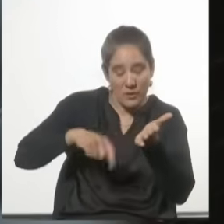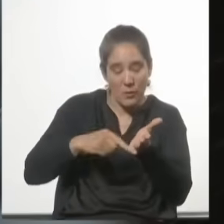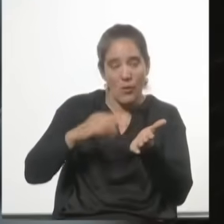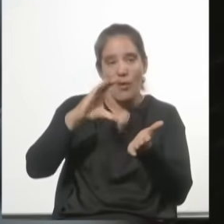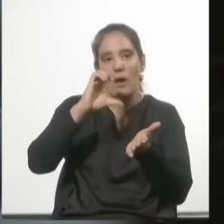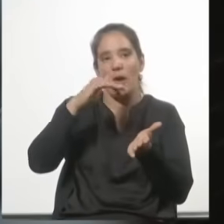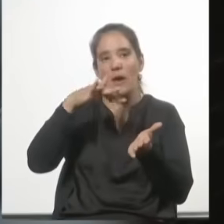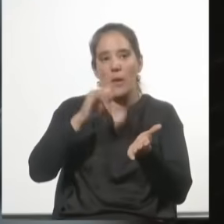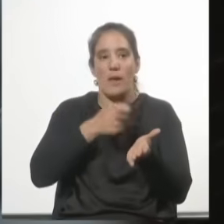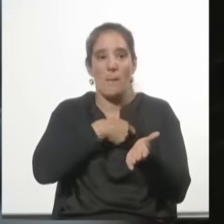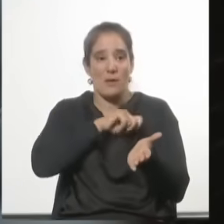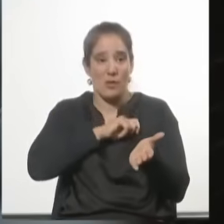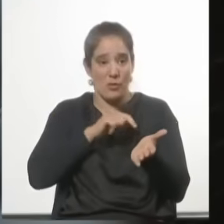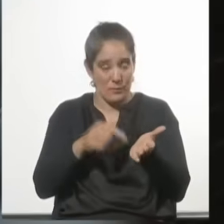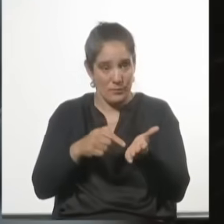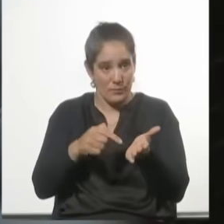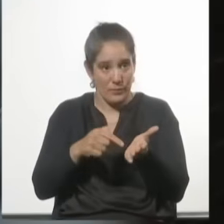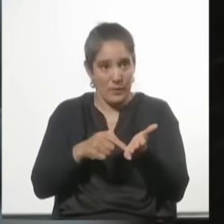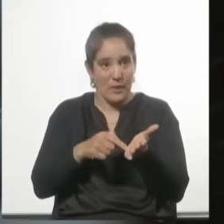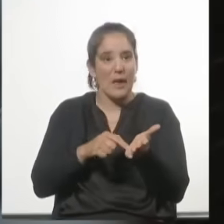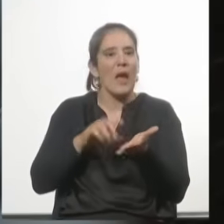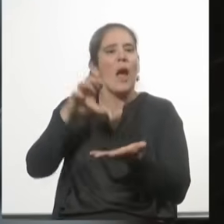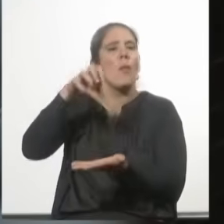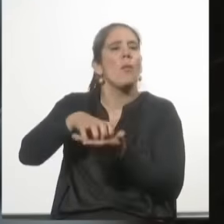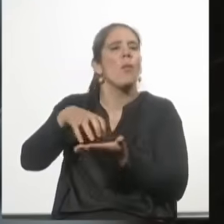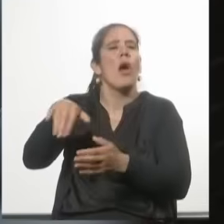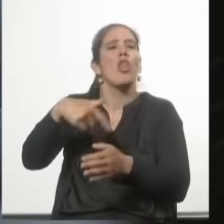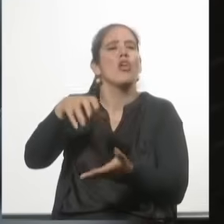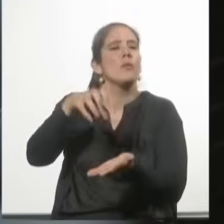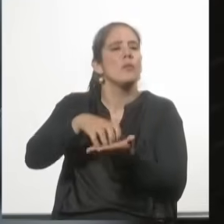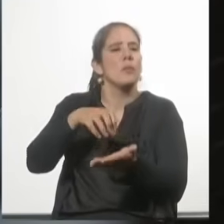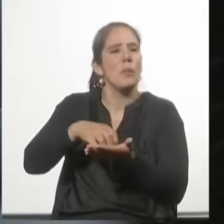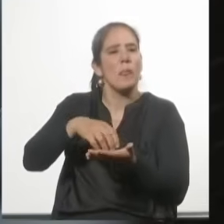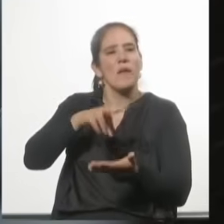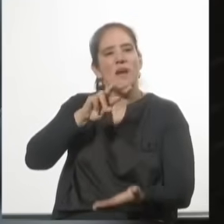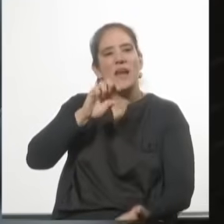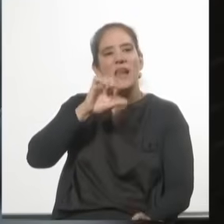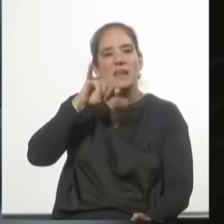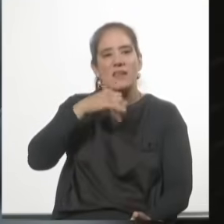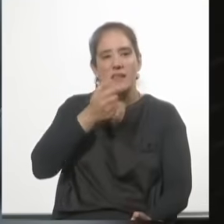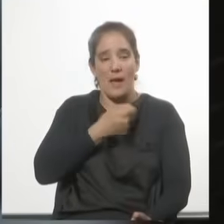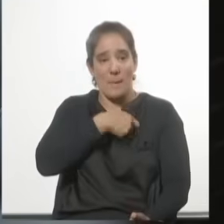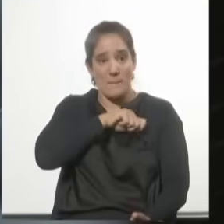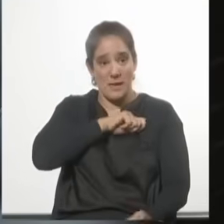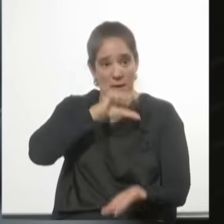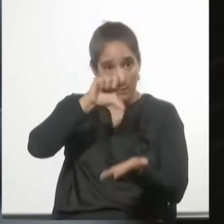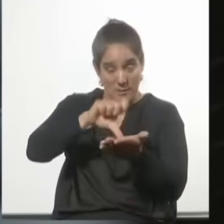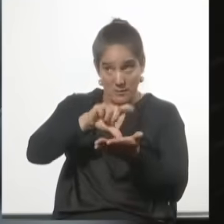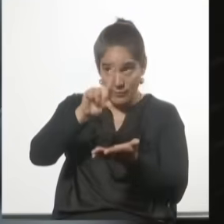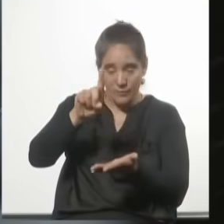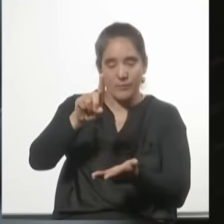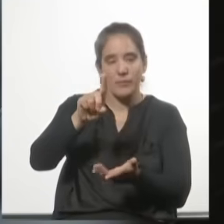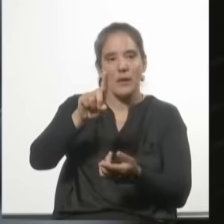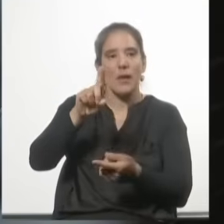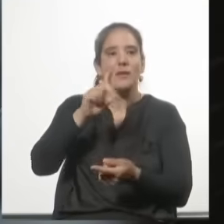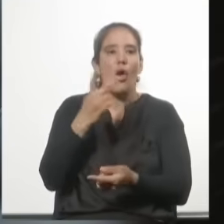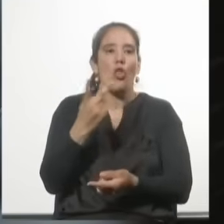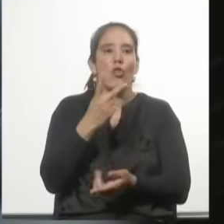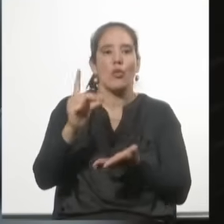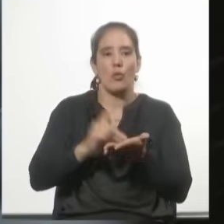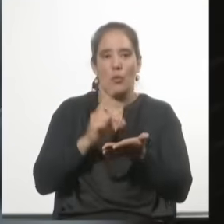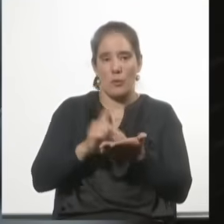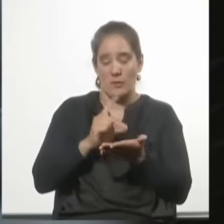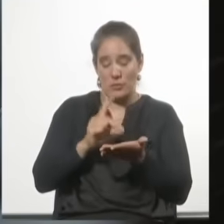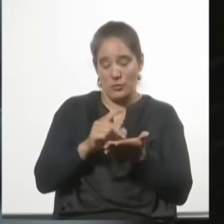Calahuig de Leiva, cuyo despacho se encuentra en la ciudad de Valencia, España, supuestamente habría emitido 2 actas